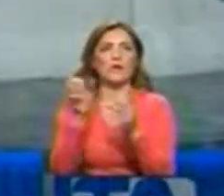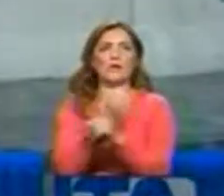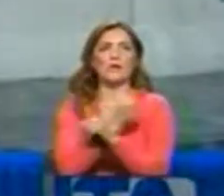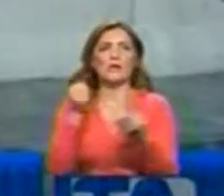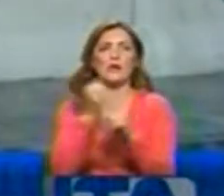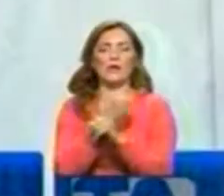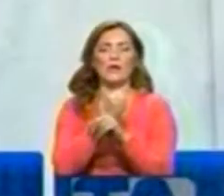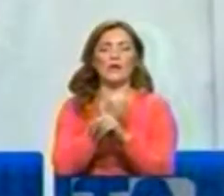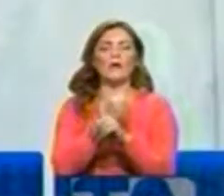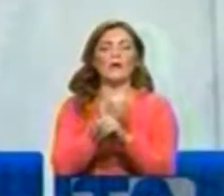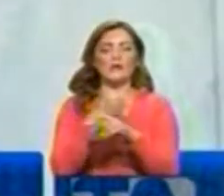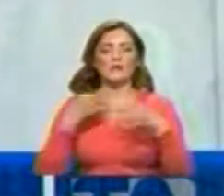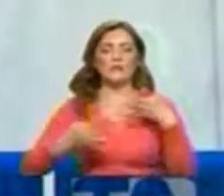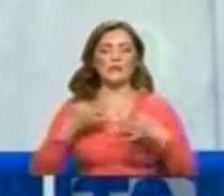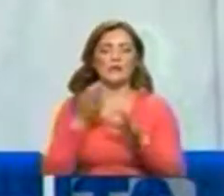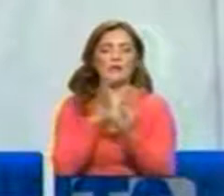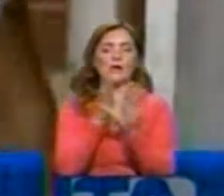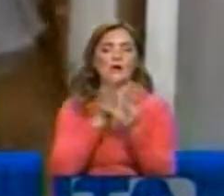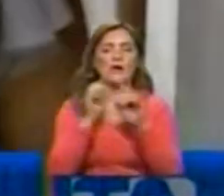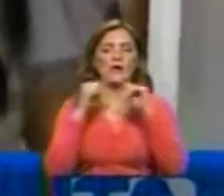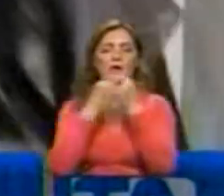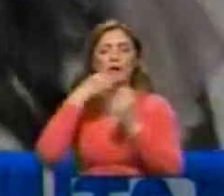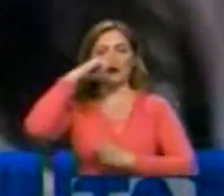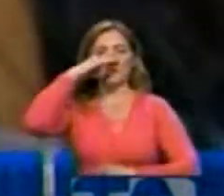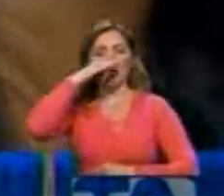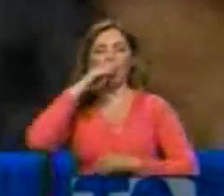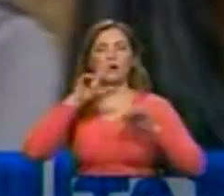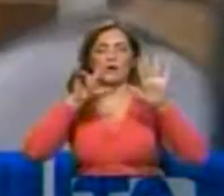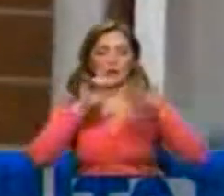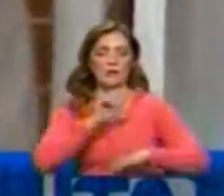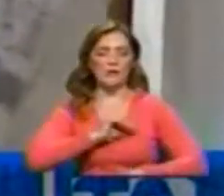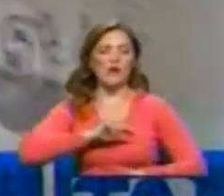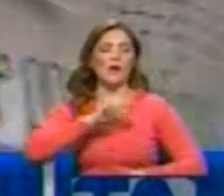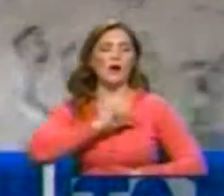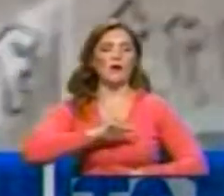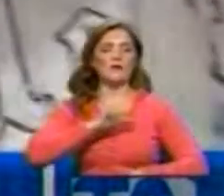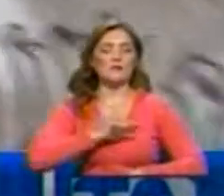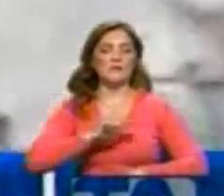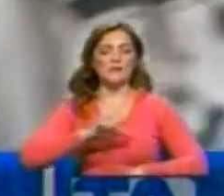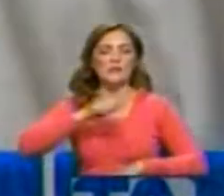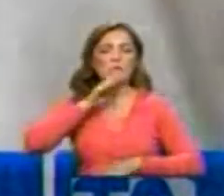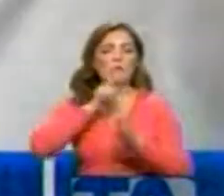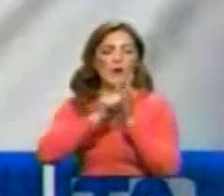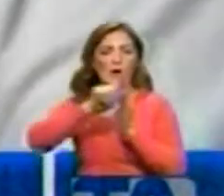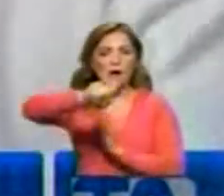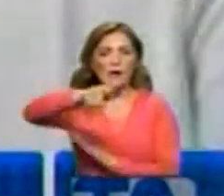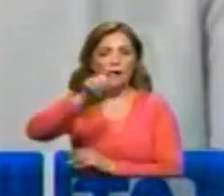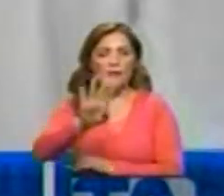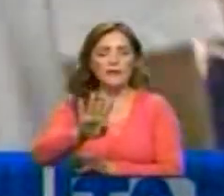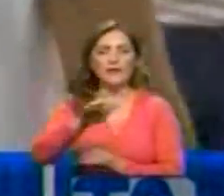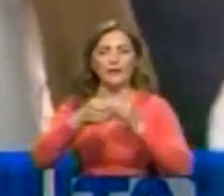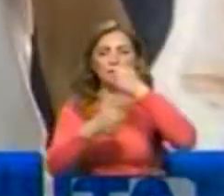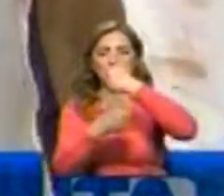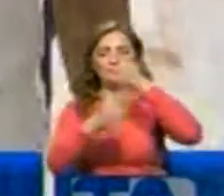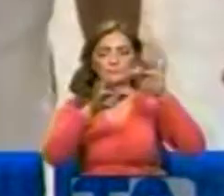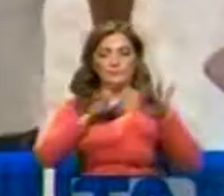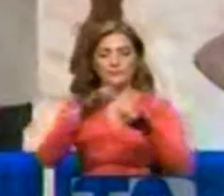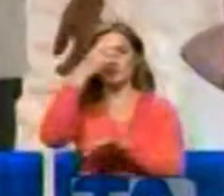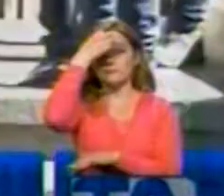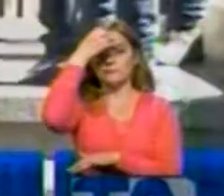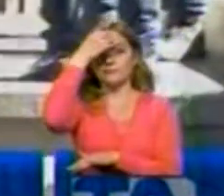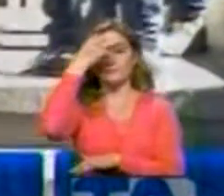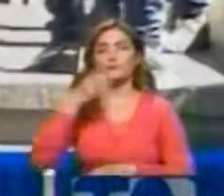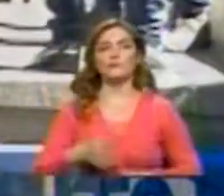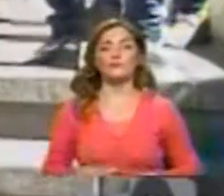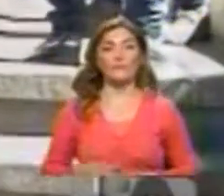un grupo de niños de séptimo de básica. Este caso fue publicado en este informativo y la Subsecretaría de Educación además dio a